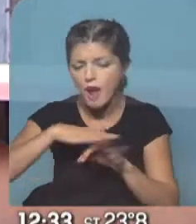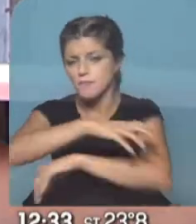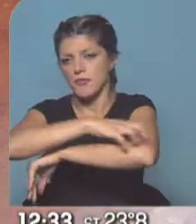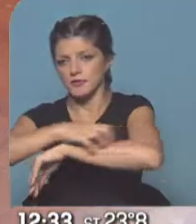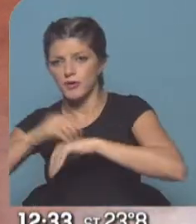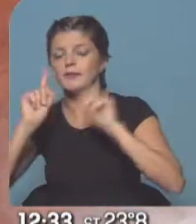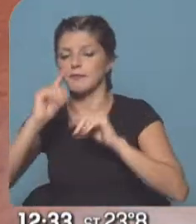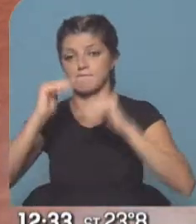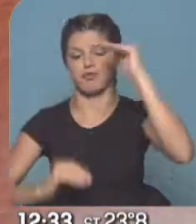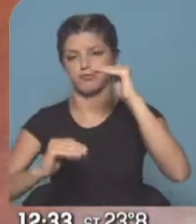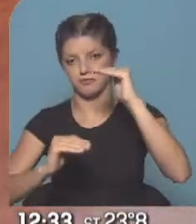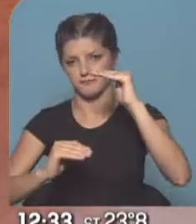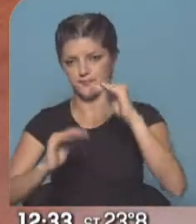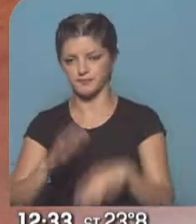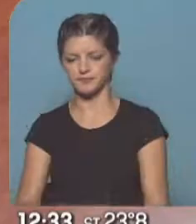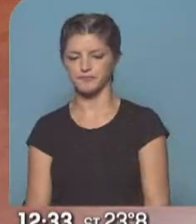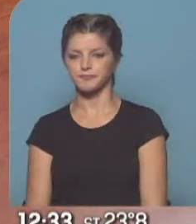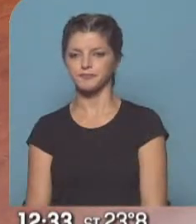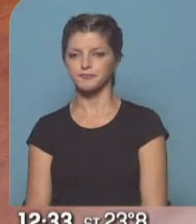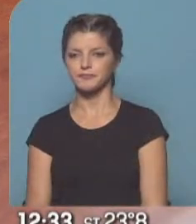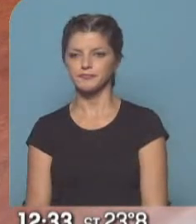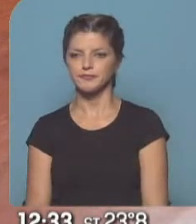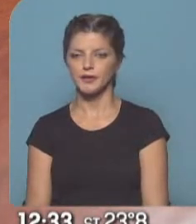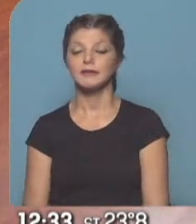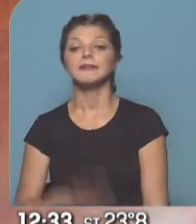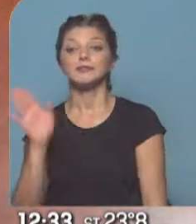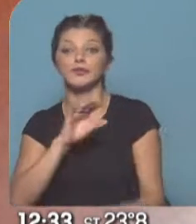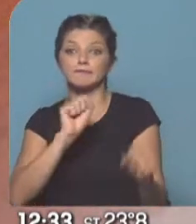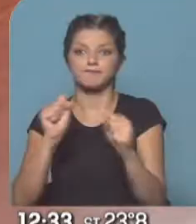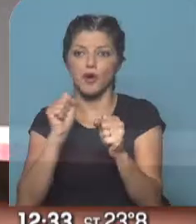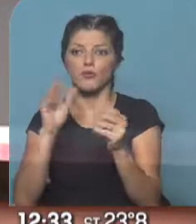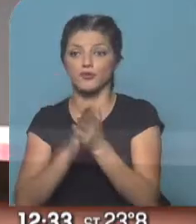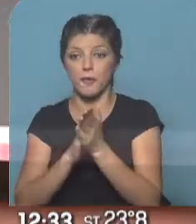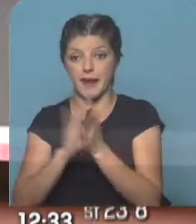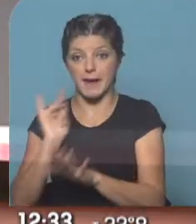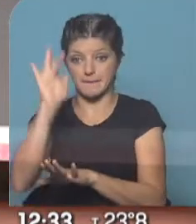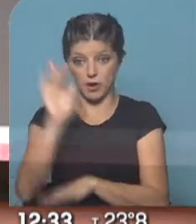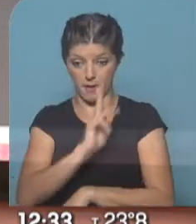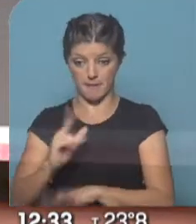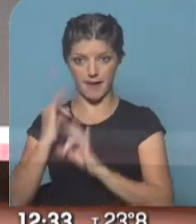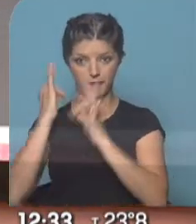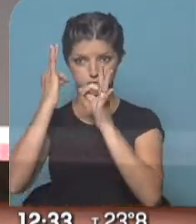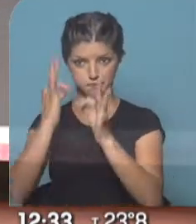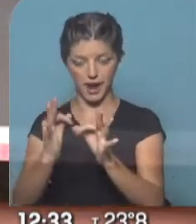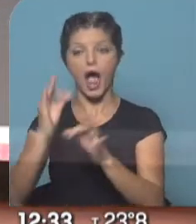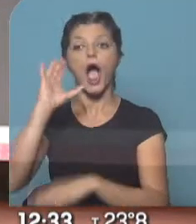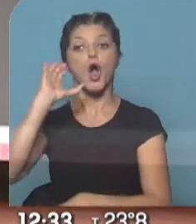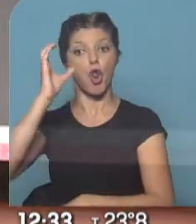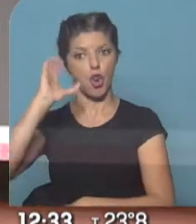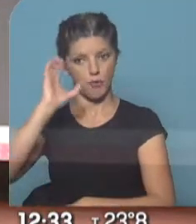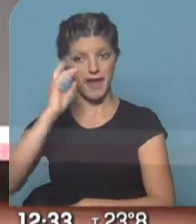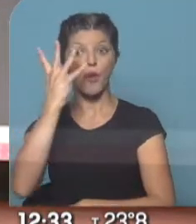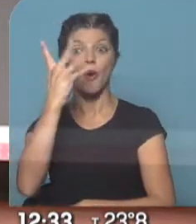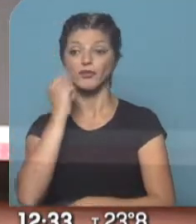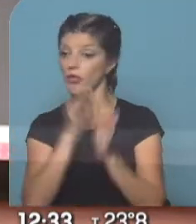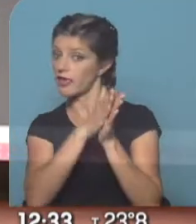desigualdades. Gran expectativa por la llegada del Papa a Colombia el miércoles para una visita de 4 días en la que llega precisamente